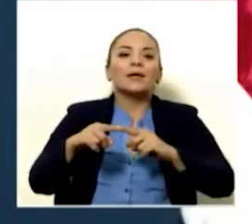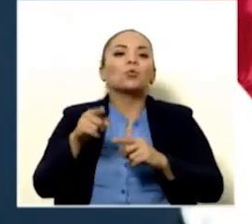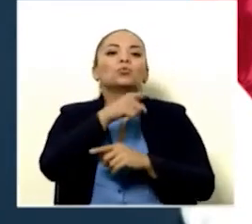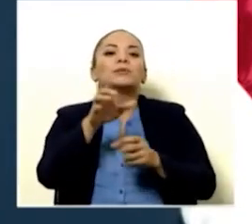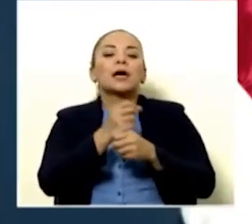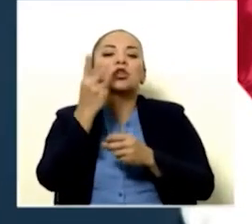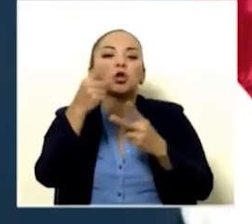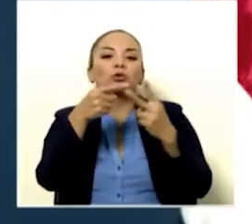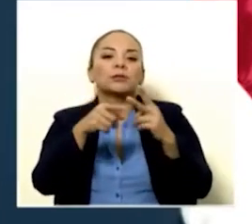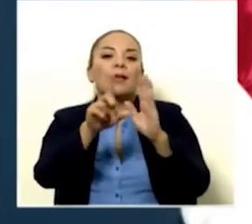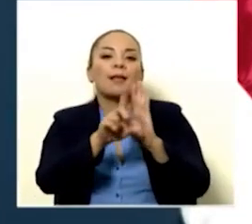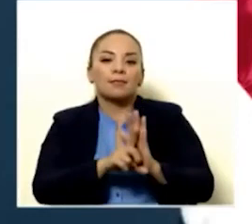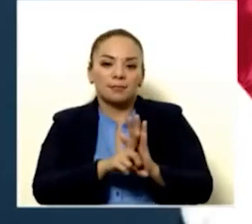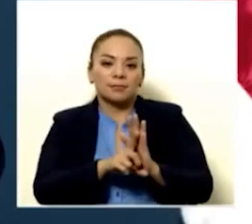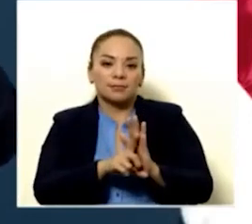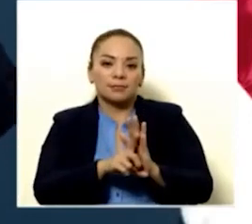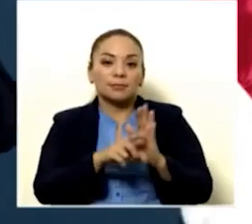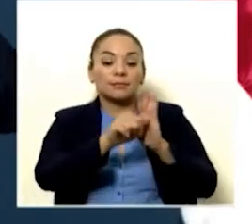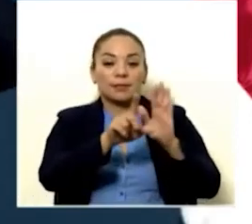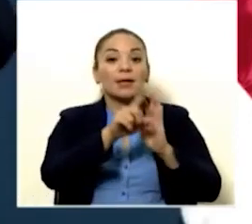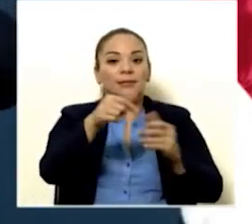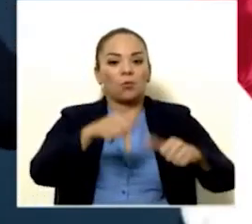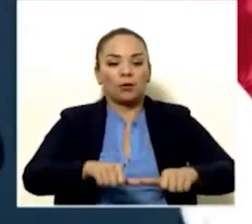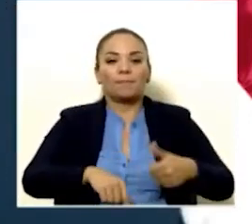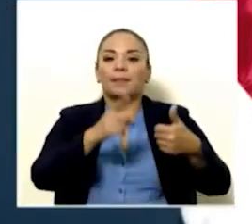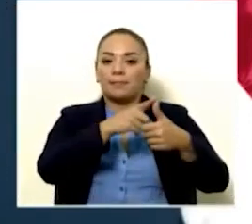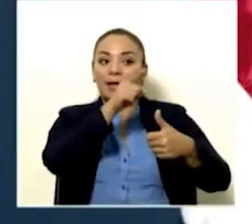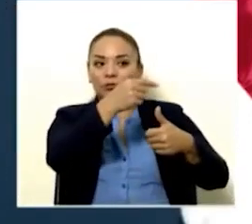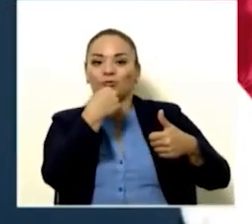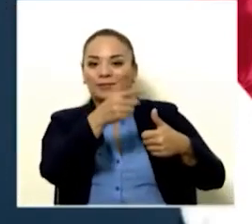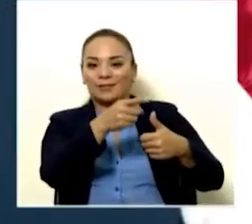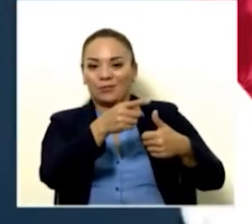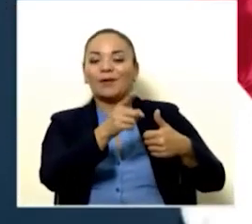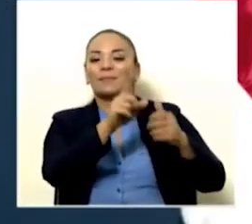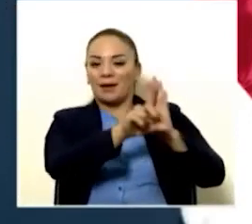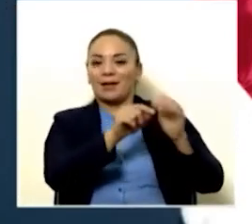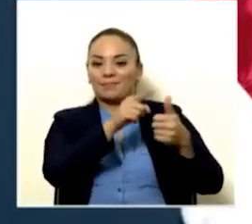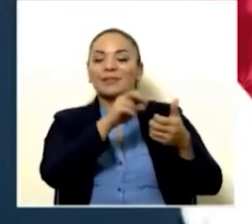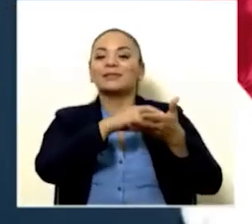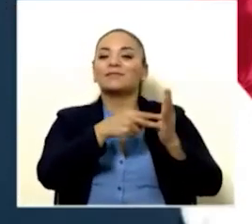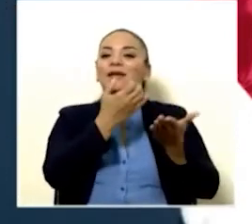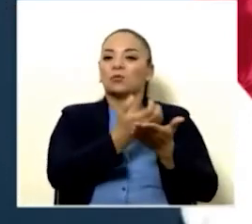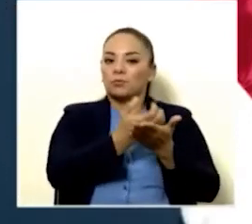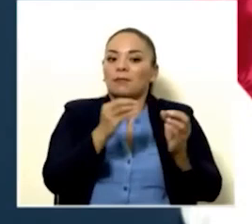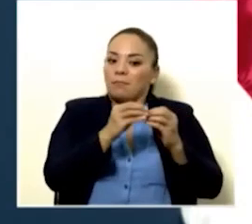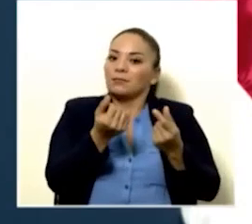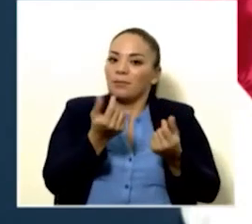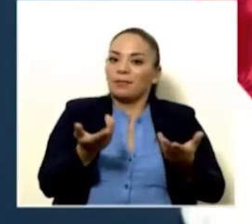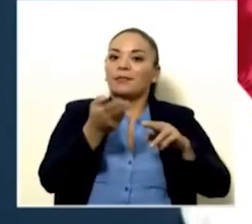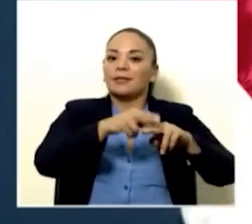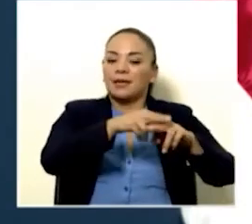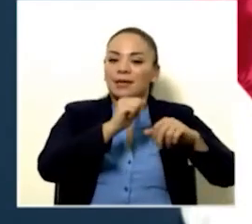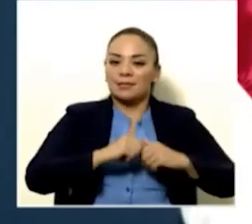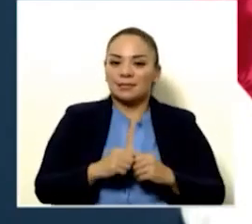leyes al Congreso, y ese es el acuerdo. Una es esa que usted se refiere. Eso nos va a economizar mucha plata en